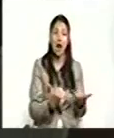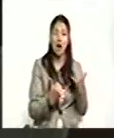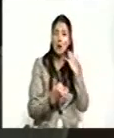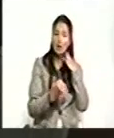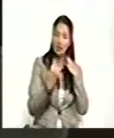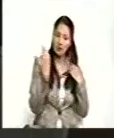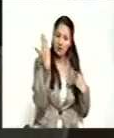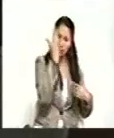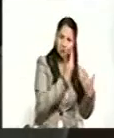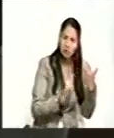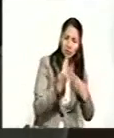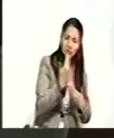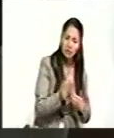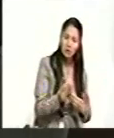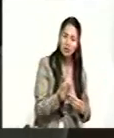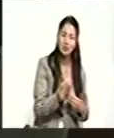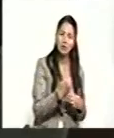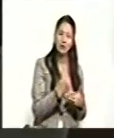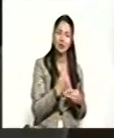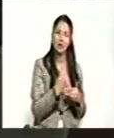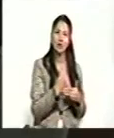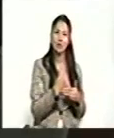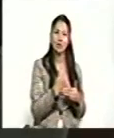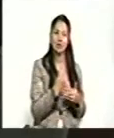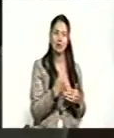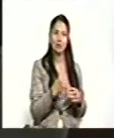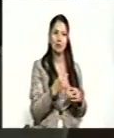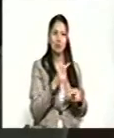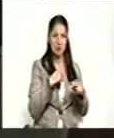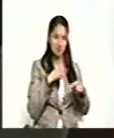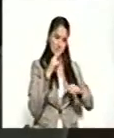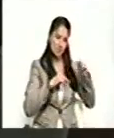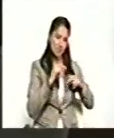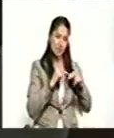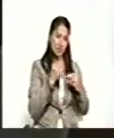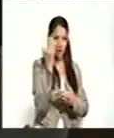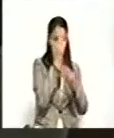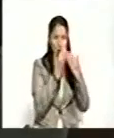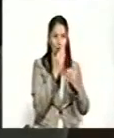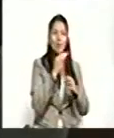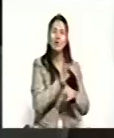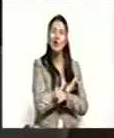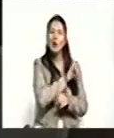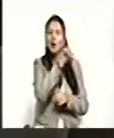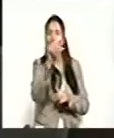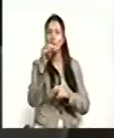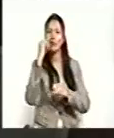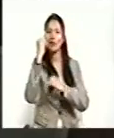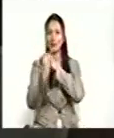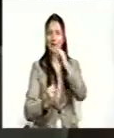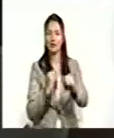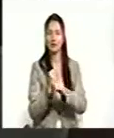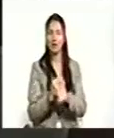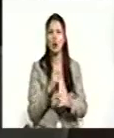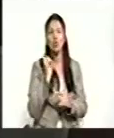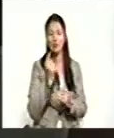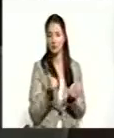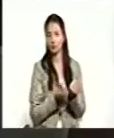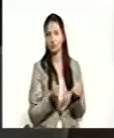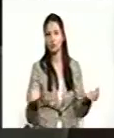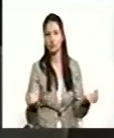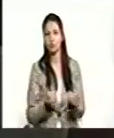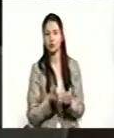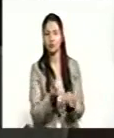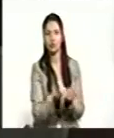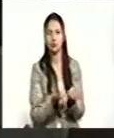estudiando la construcción del aeropuerto internacional para tener en sus alrededores una